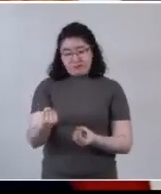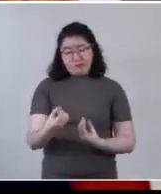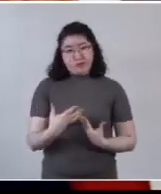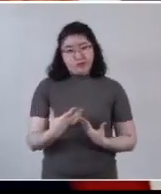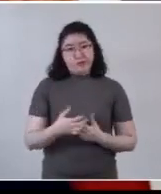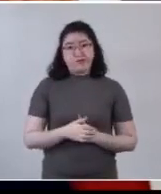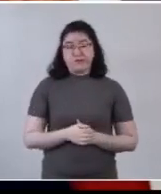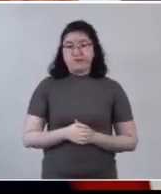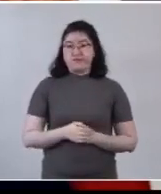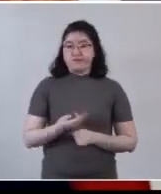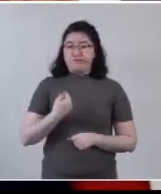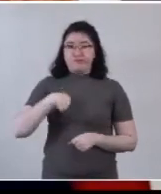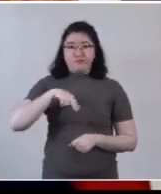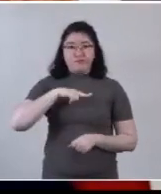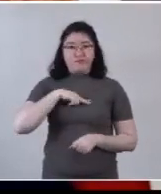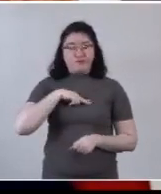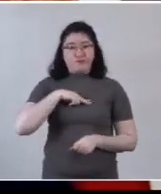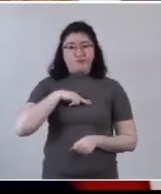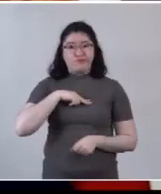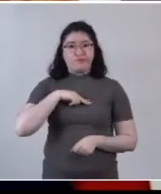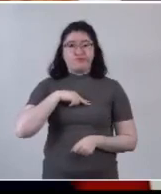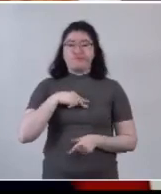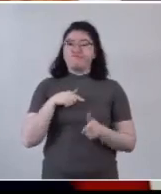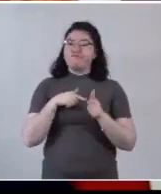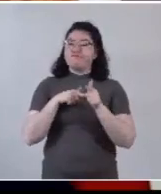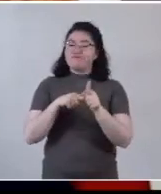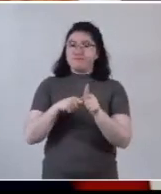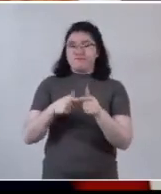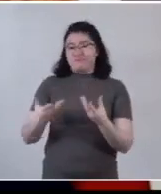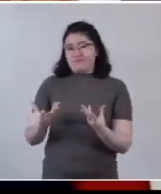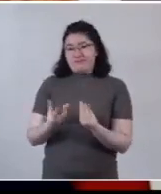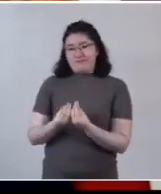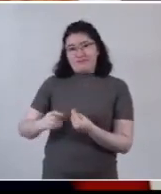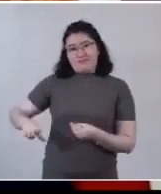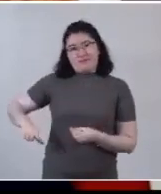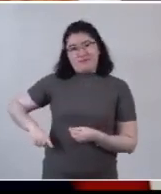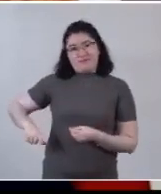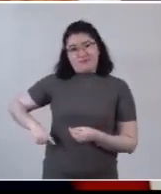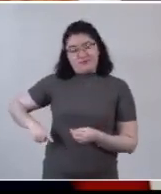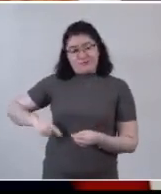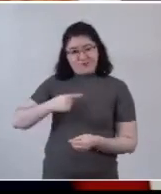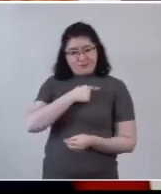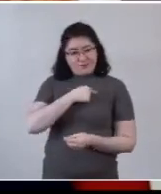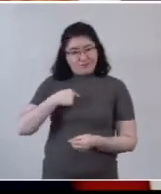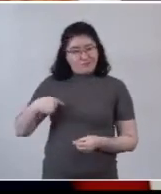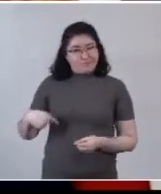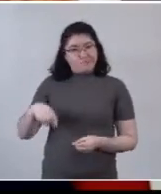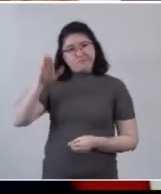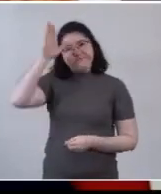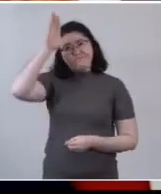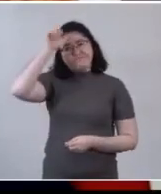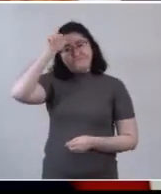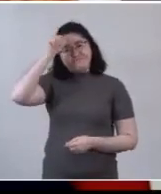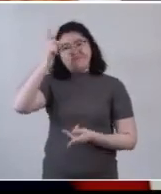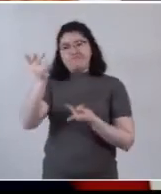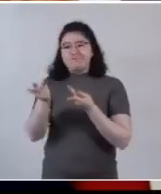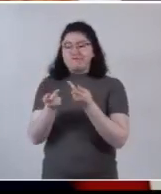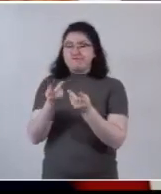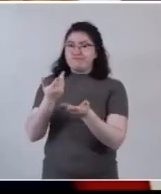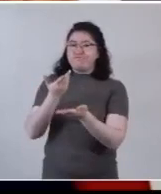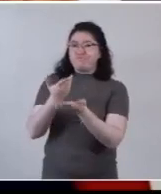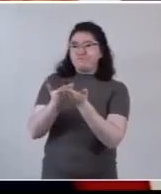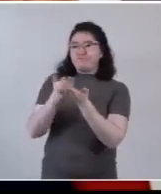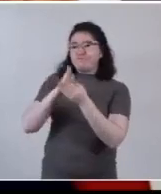Seguimos gestionando con el gobierno de China los que